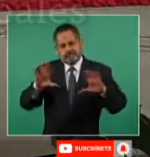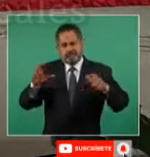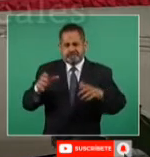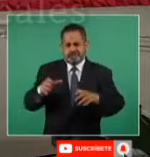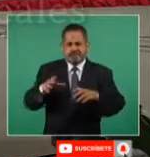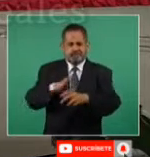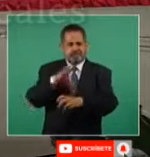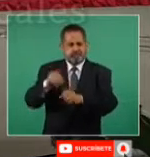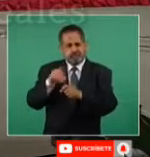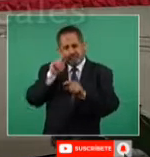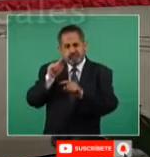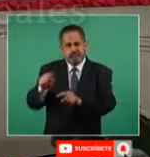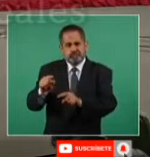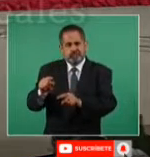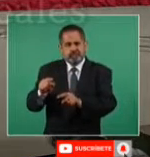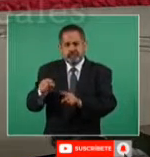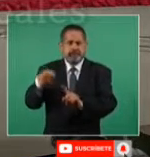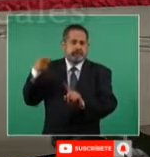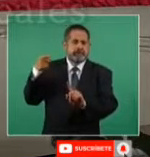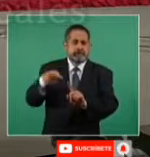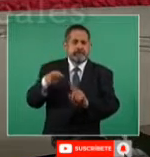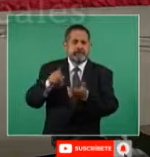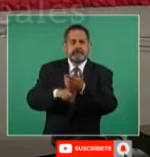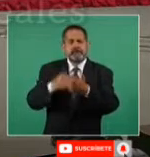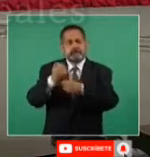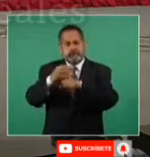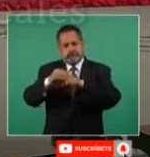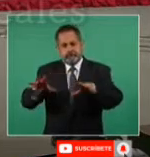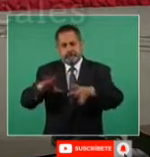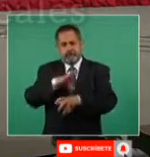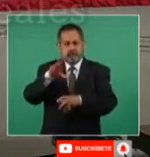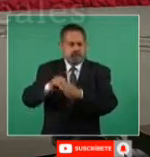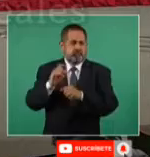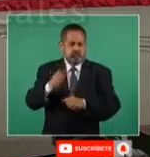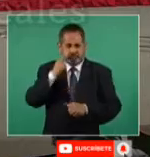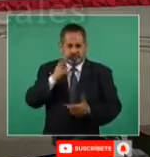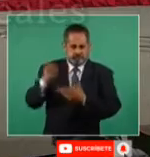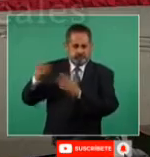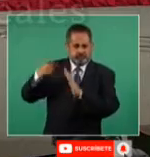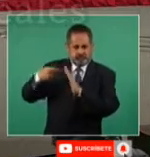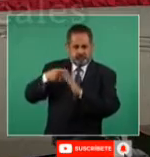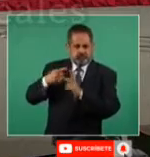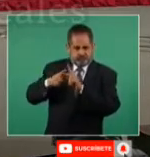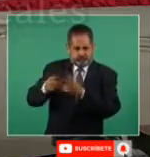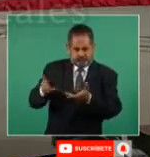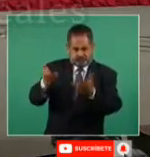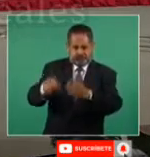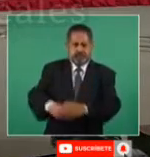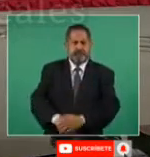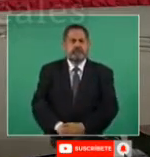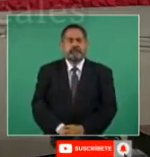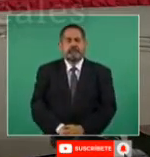lo que podía hacer de manera muy precisa el informe de esta actividad. Si son tan amables, por favor.